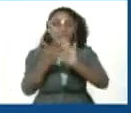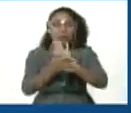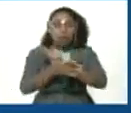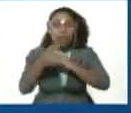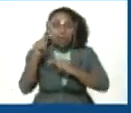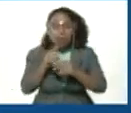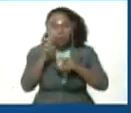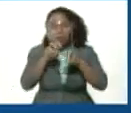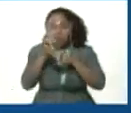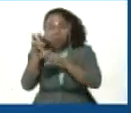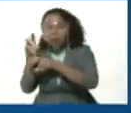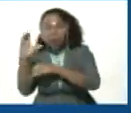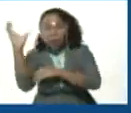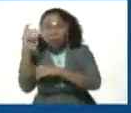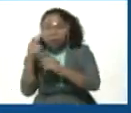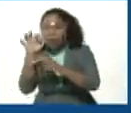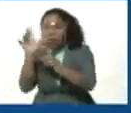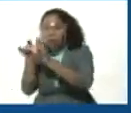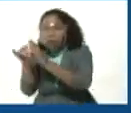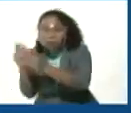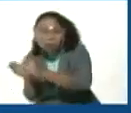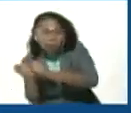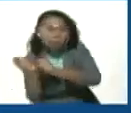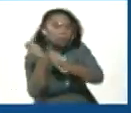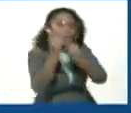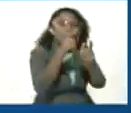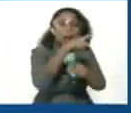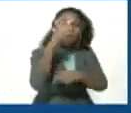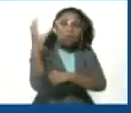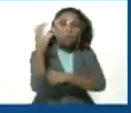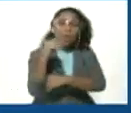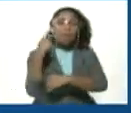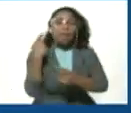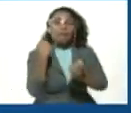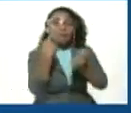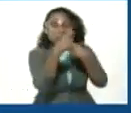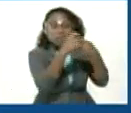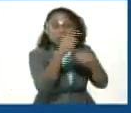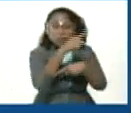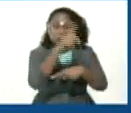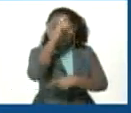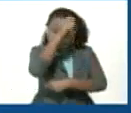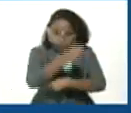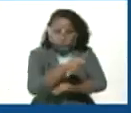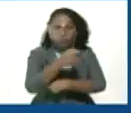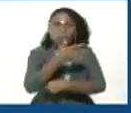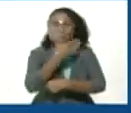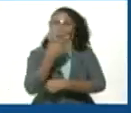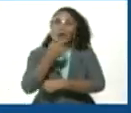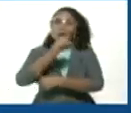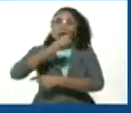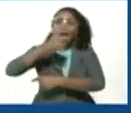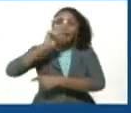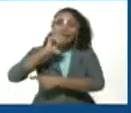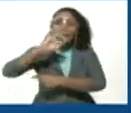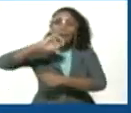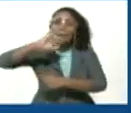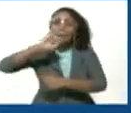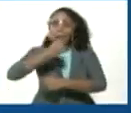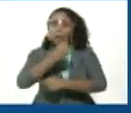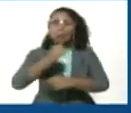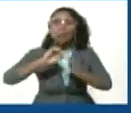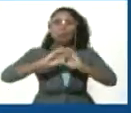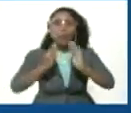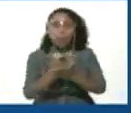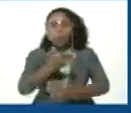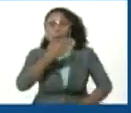se lo llevaban a Colombia y lo vendían como café colombiano. Y era reconocido en el mundo como el mejor café del mundo. Es Venezuela